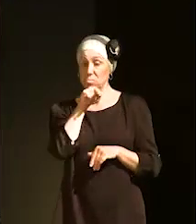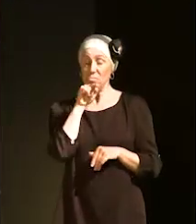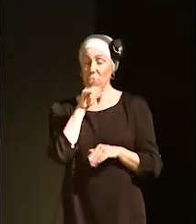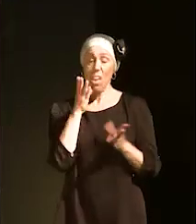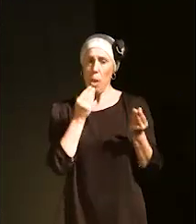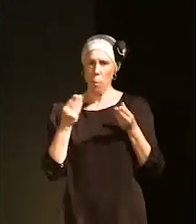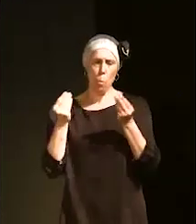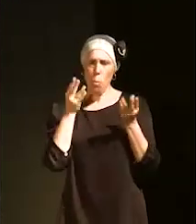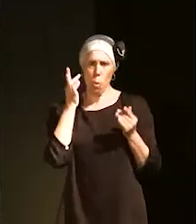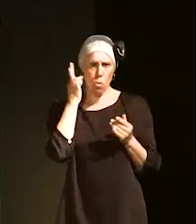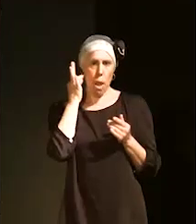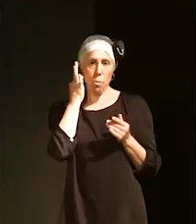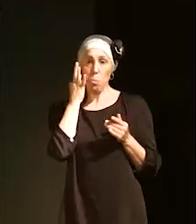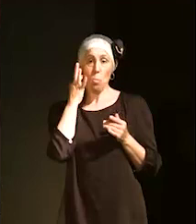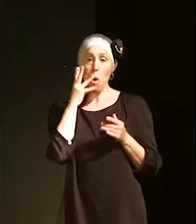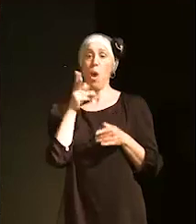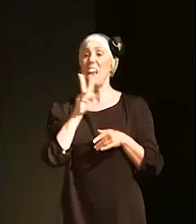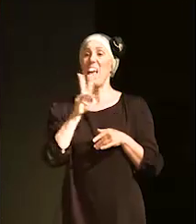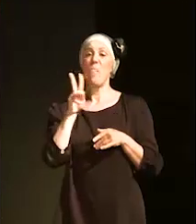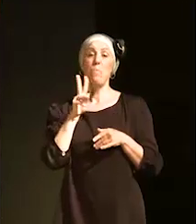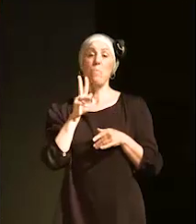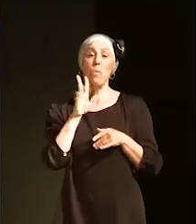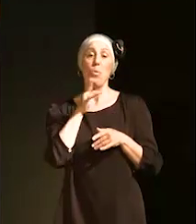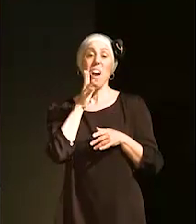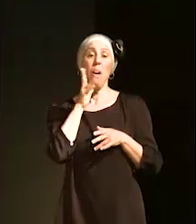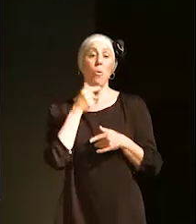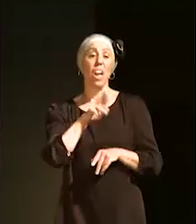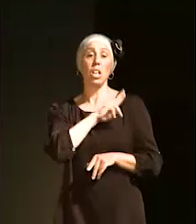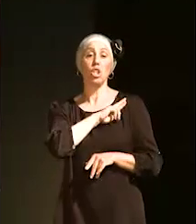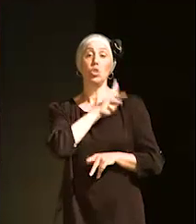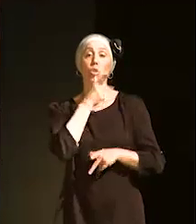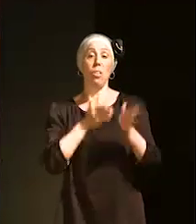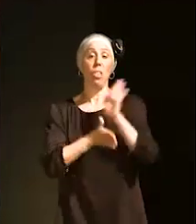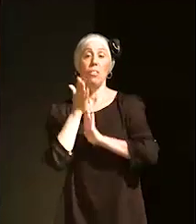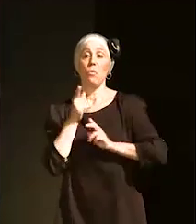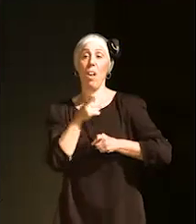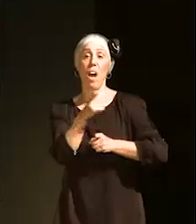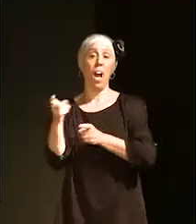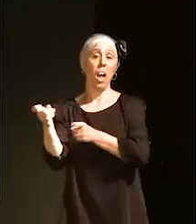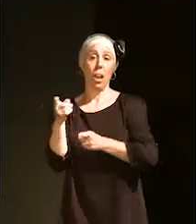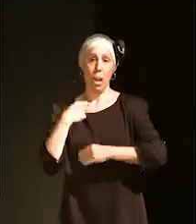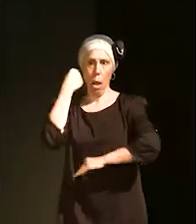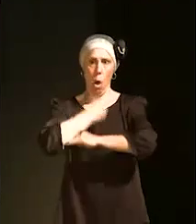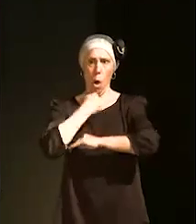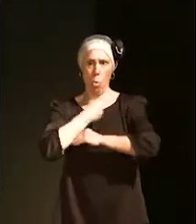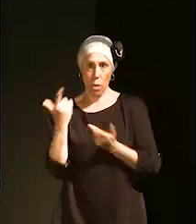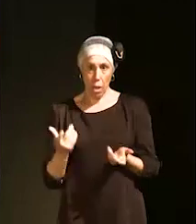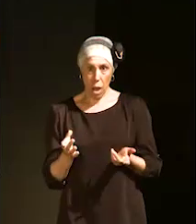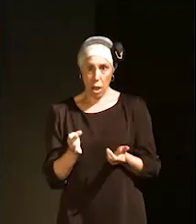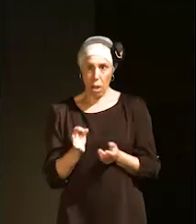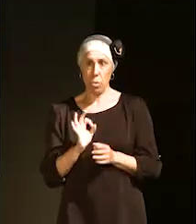mujeres son viudas de soldados que tuvieron que ir a la guerra obligados o bien